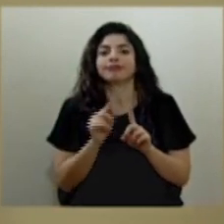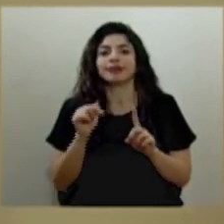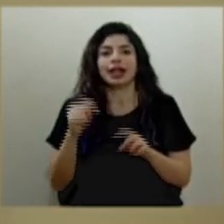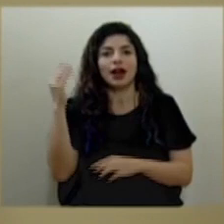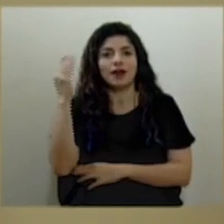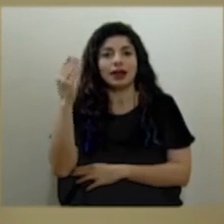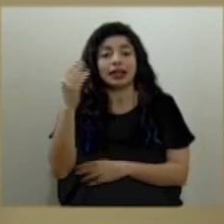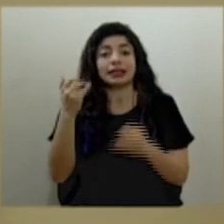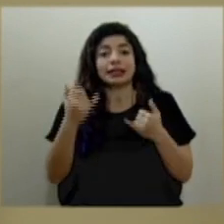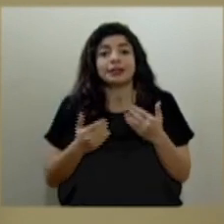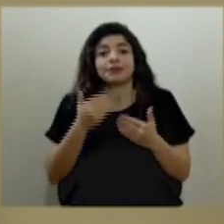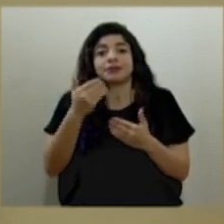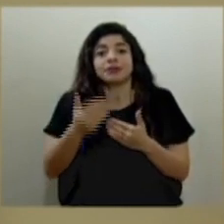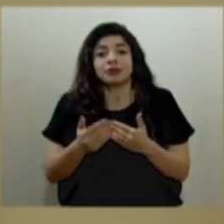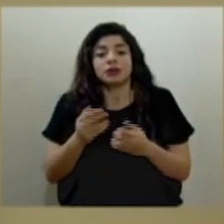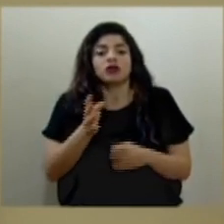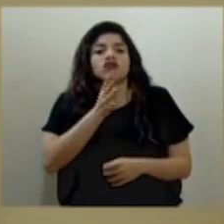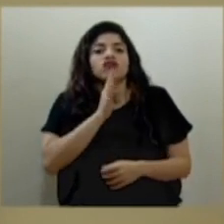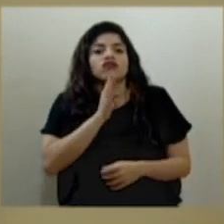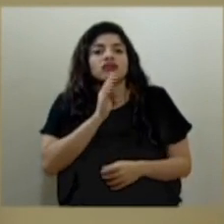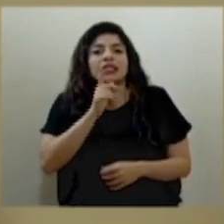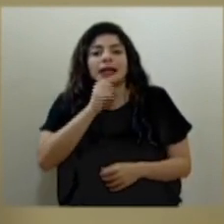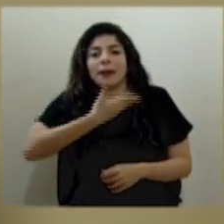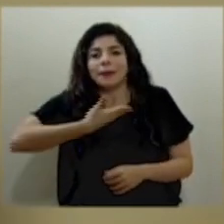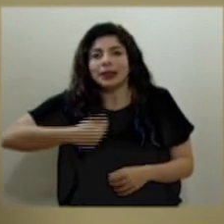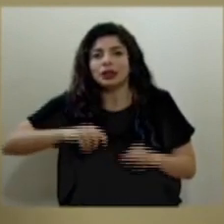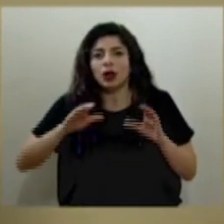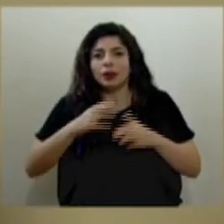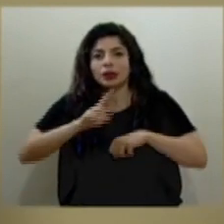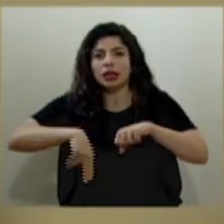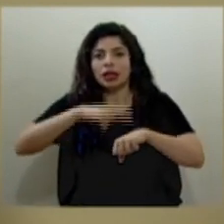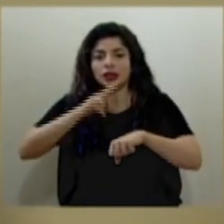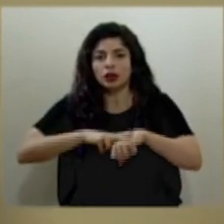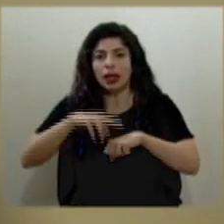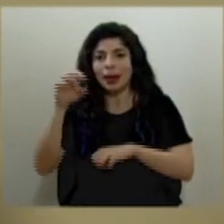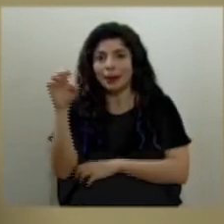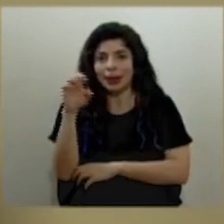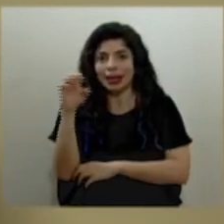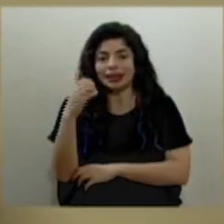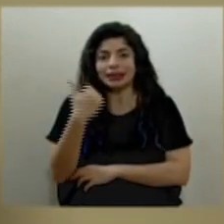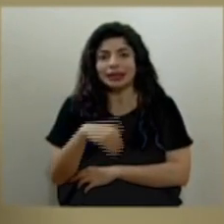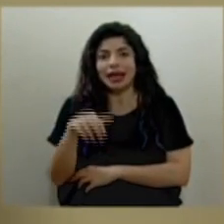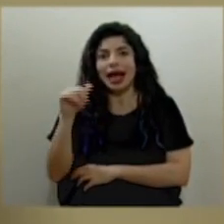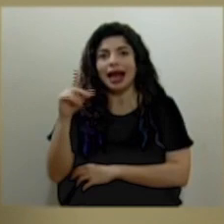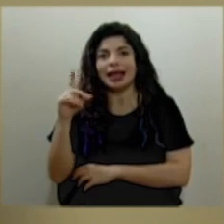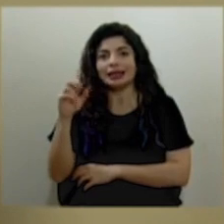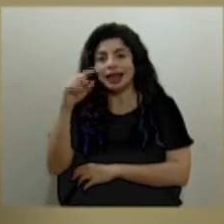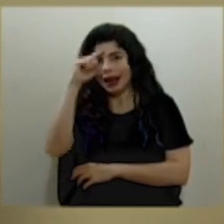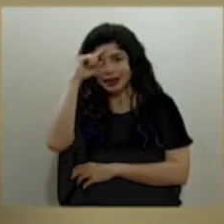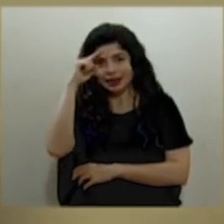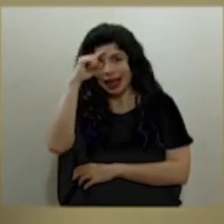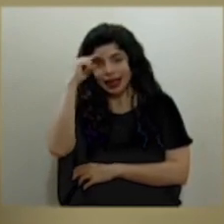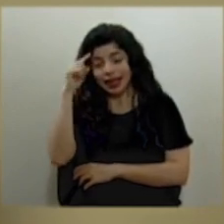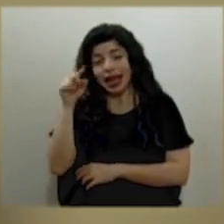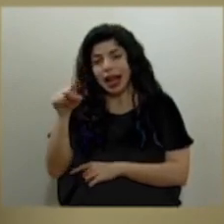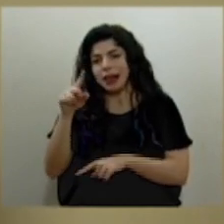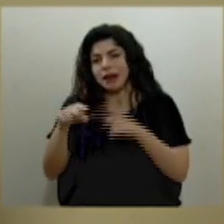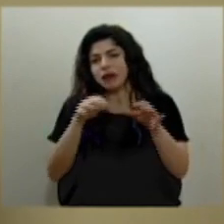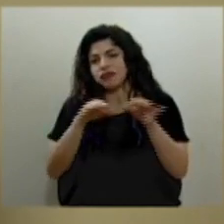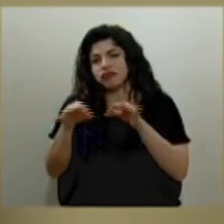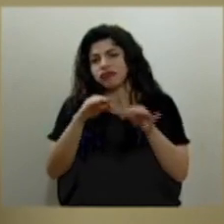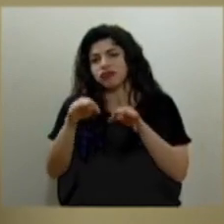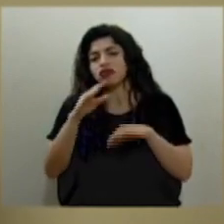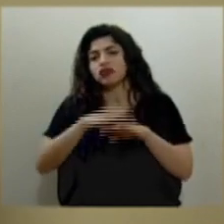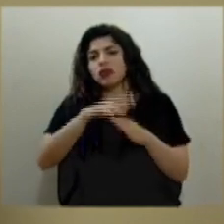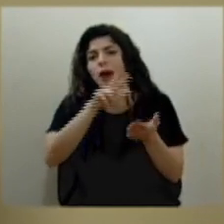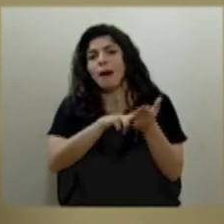conferencia. A continuación vamos a hacer el uso de la palabra del presidente de la Comisión Nacional de Emergencias, el señor Alexander Solís, quien detallará sobre la